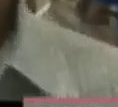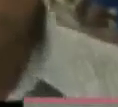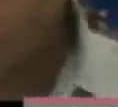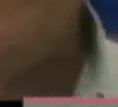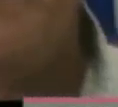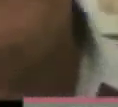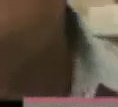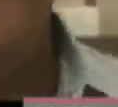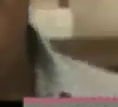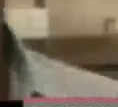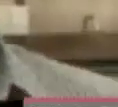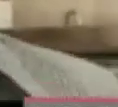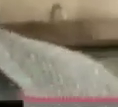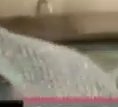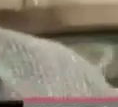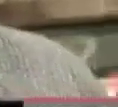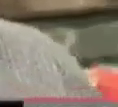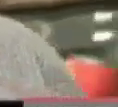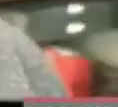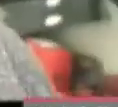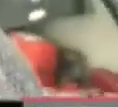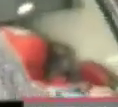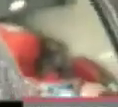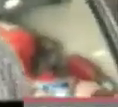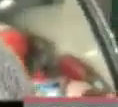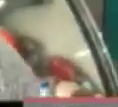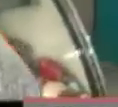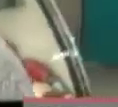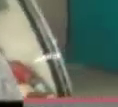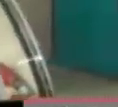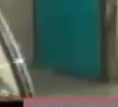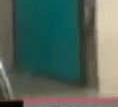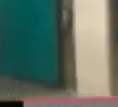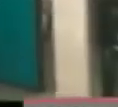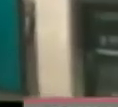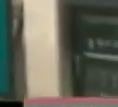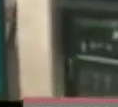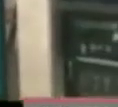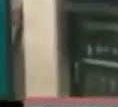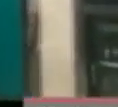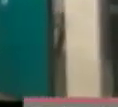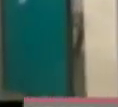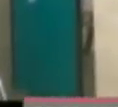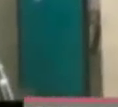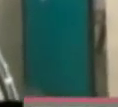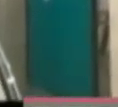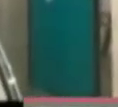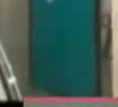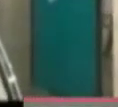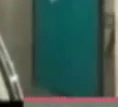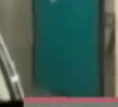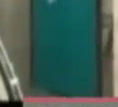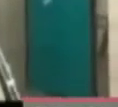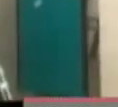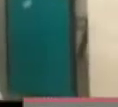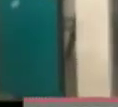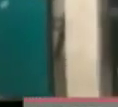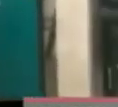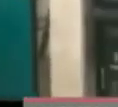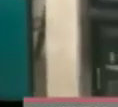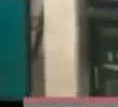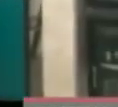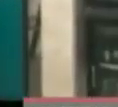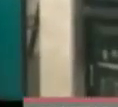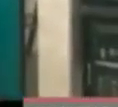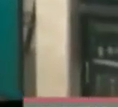Las instalaciones propiamente fue construida por la gobernación, con recursos de la gobernación. Y la empresa privada